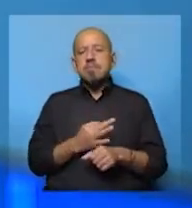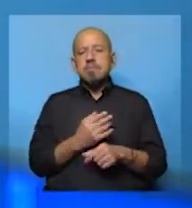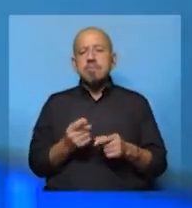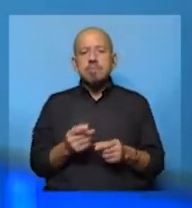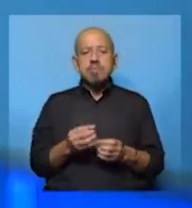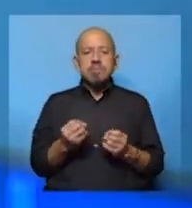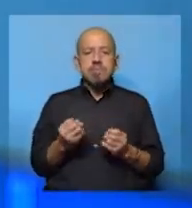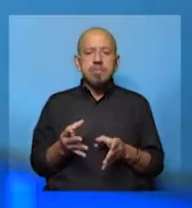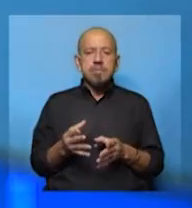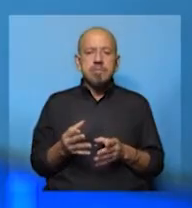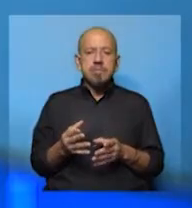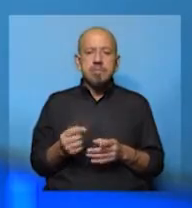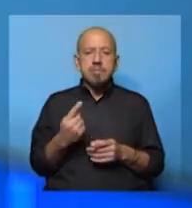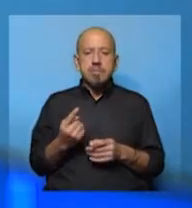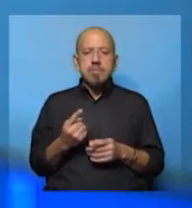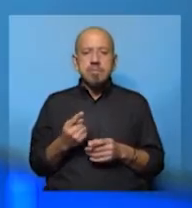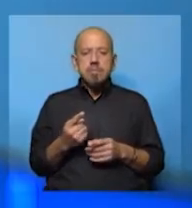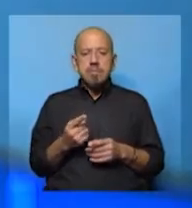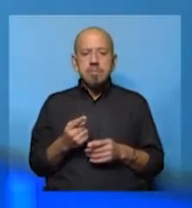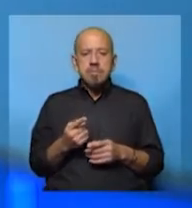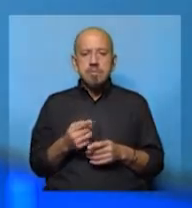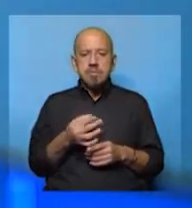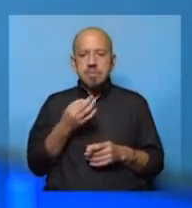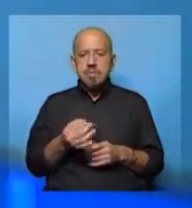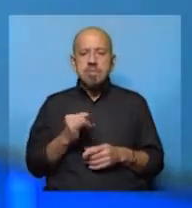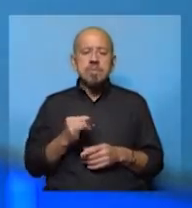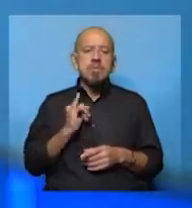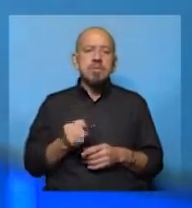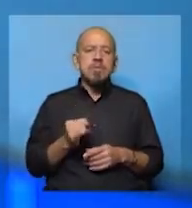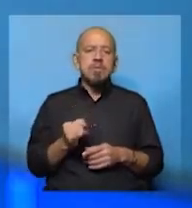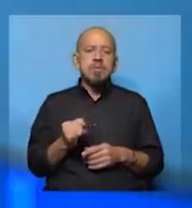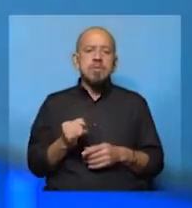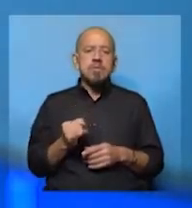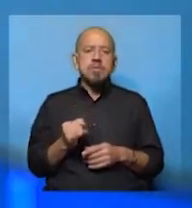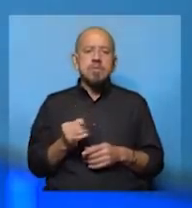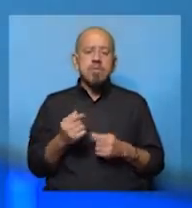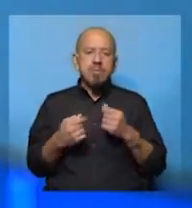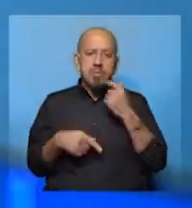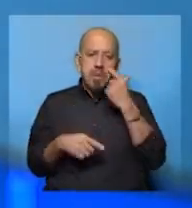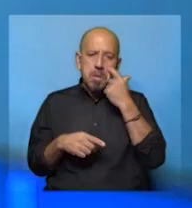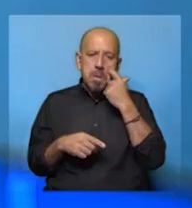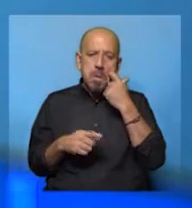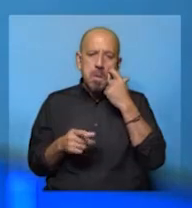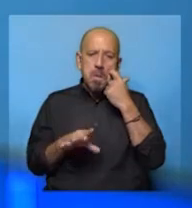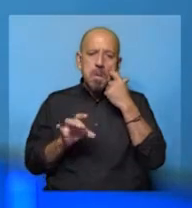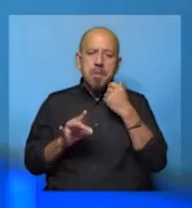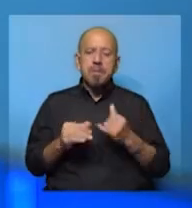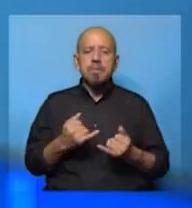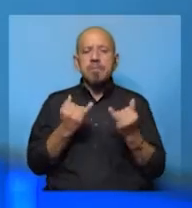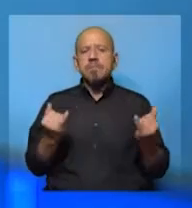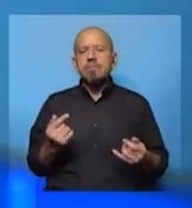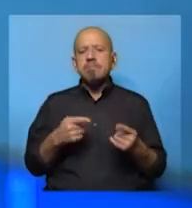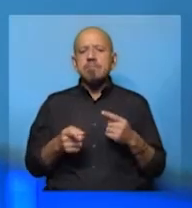Porque primero inmediatamente dijo que sí vamos a medias no sé cuánto este y a los 15 días más o